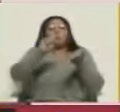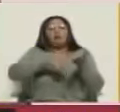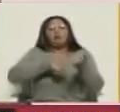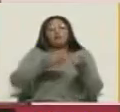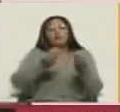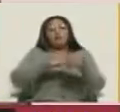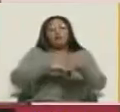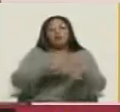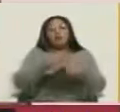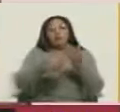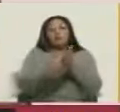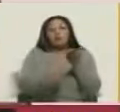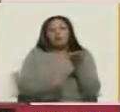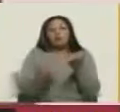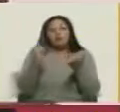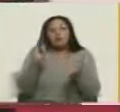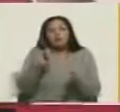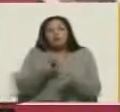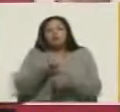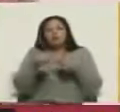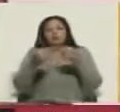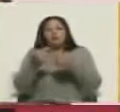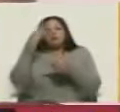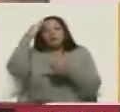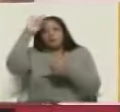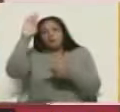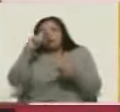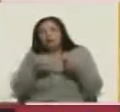esa propuesta. Luego México.